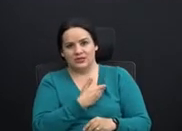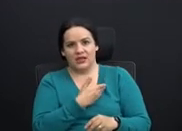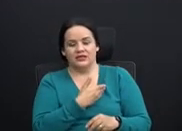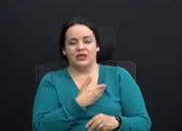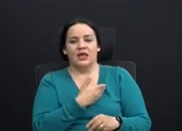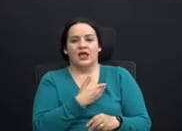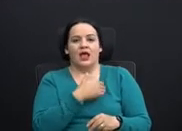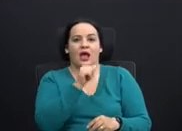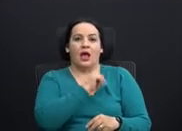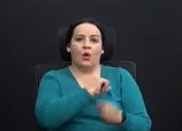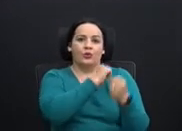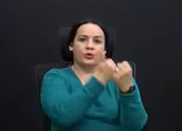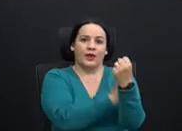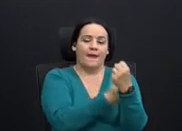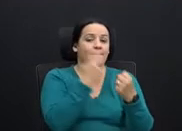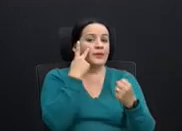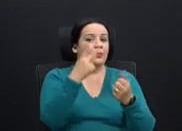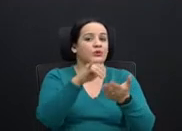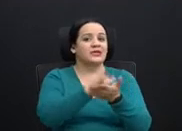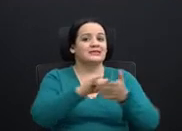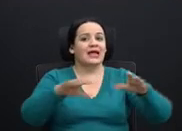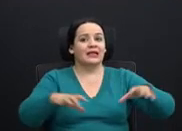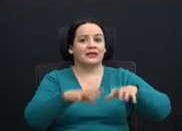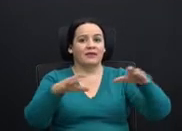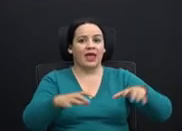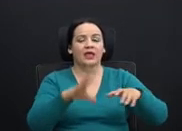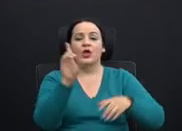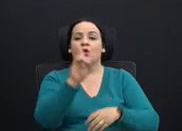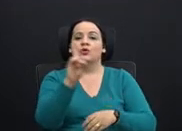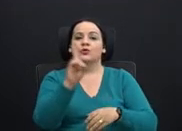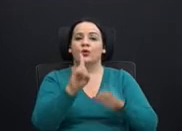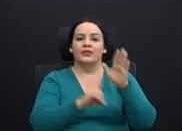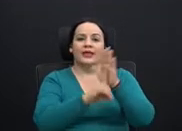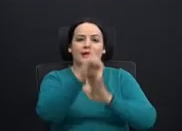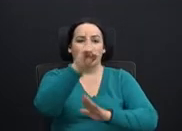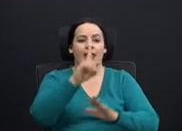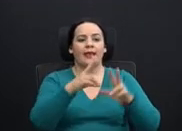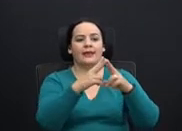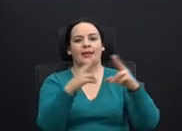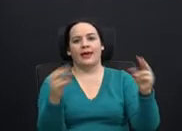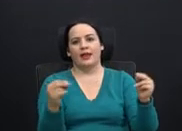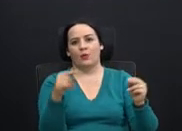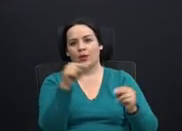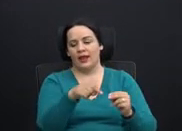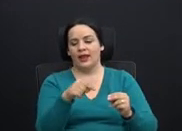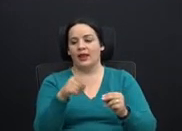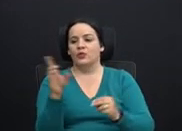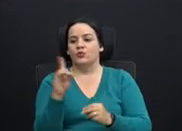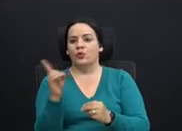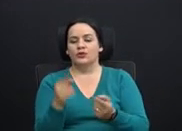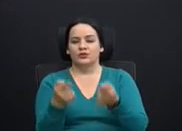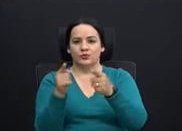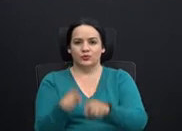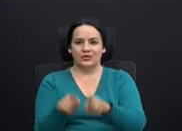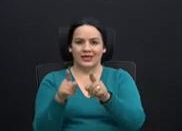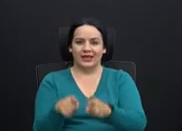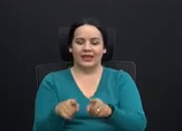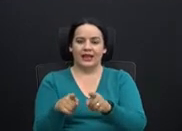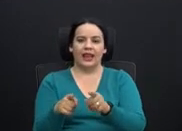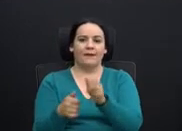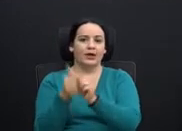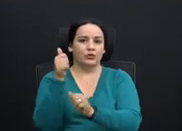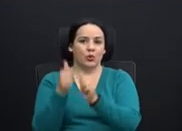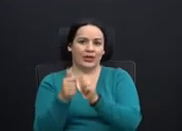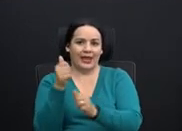actividades desarrollándose en Nicaragua. Yo creo que el grueso de las actividades de procesamiento se dan en el territorio nacional,